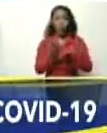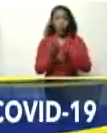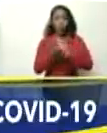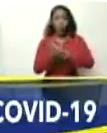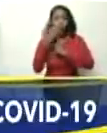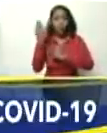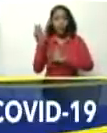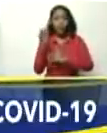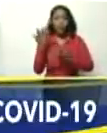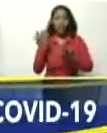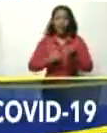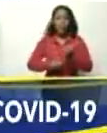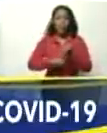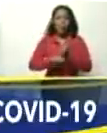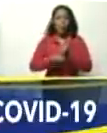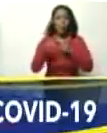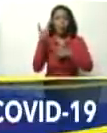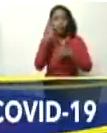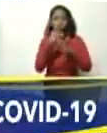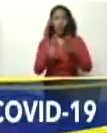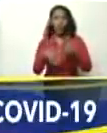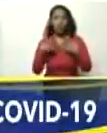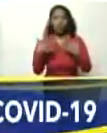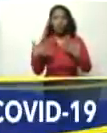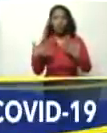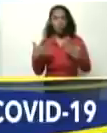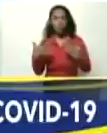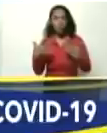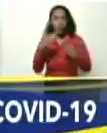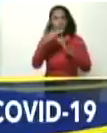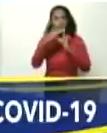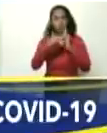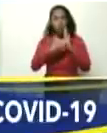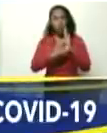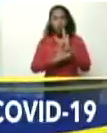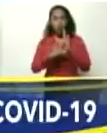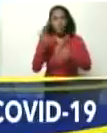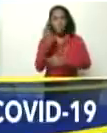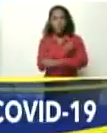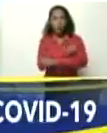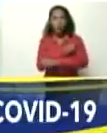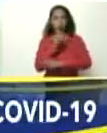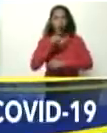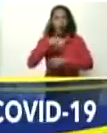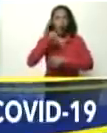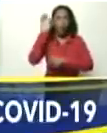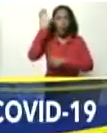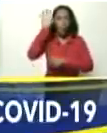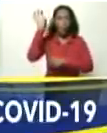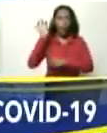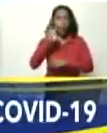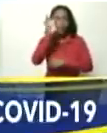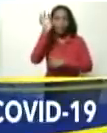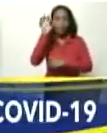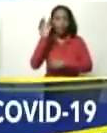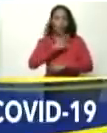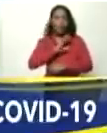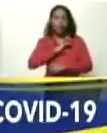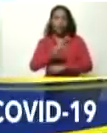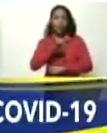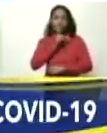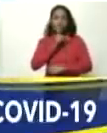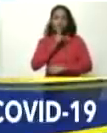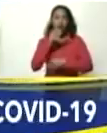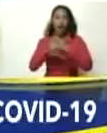¿Qué favorece la aparición de las variantes? La baja tasa de vacunación en los países que han tenido dificultad